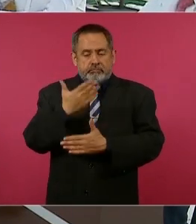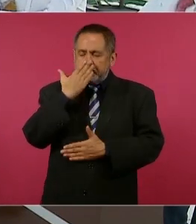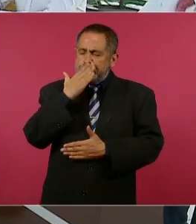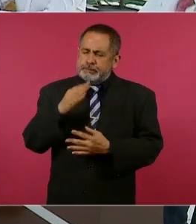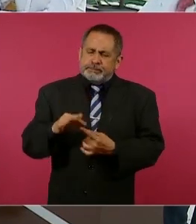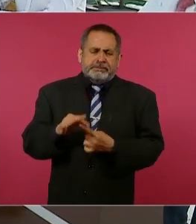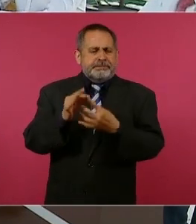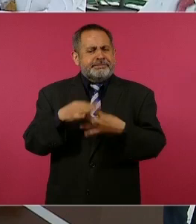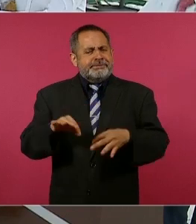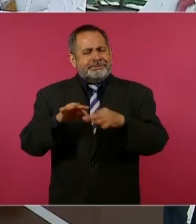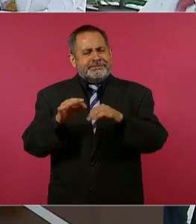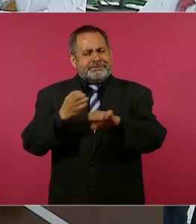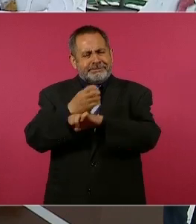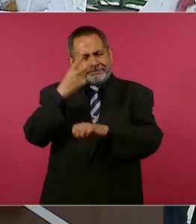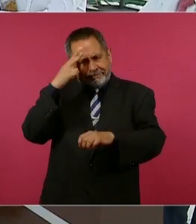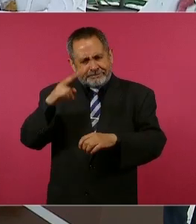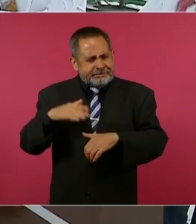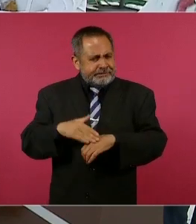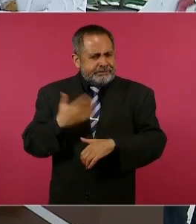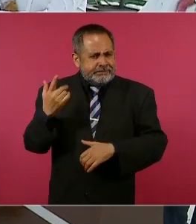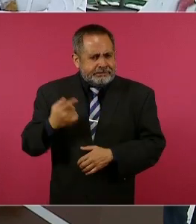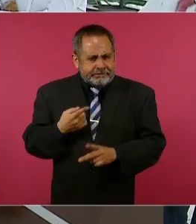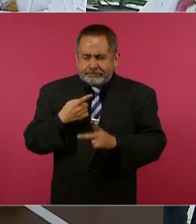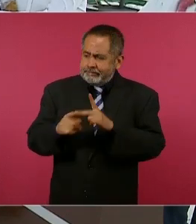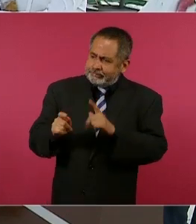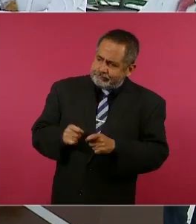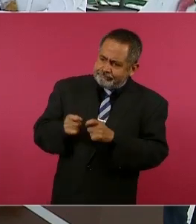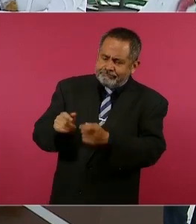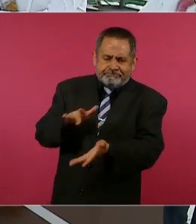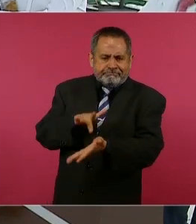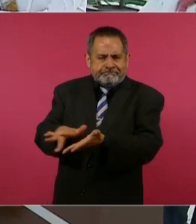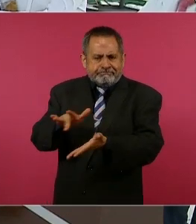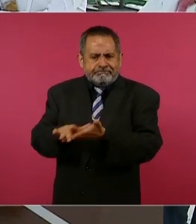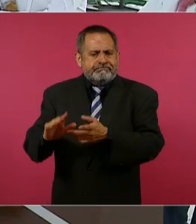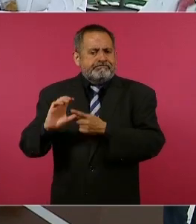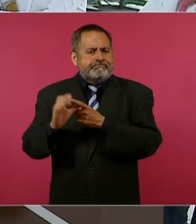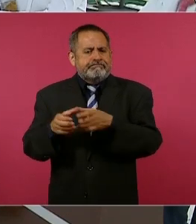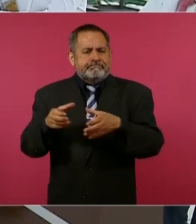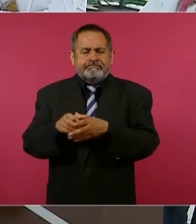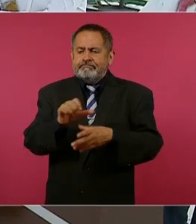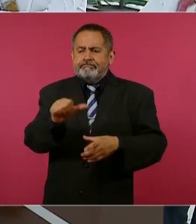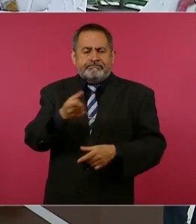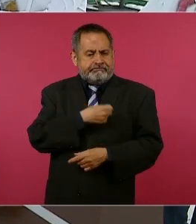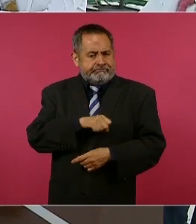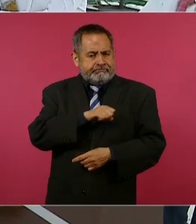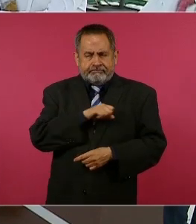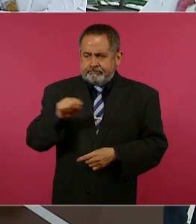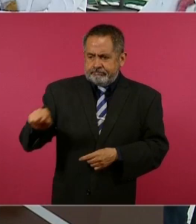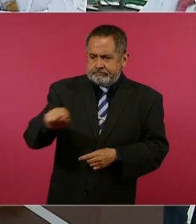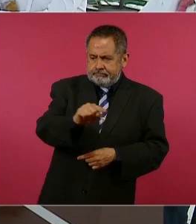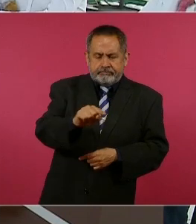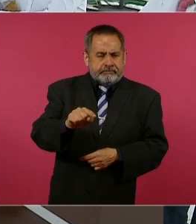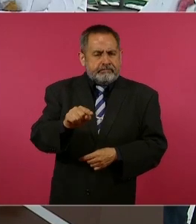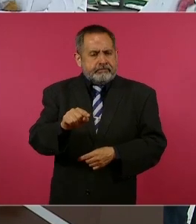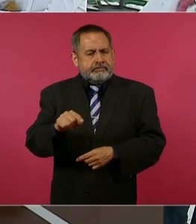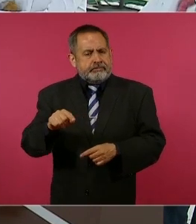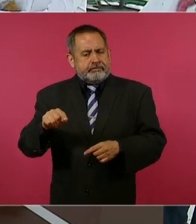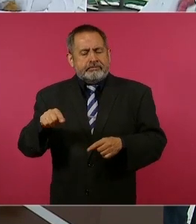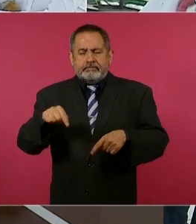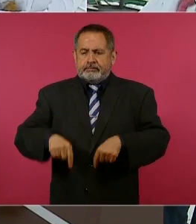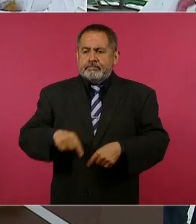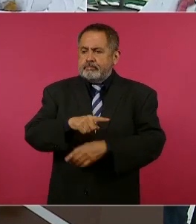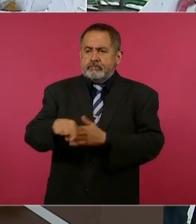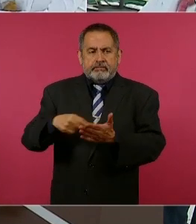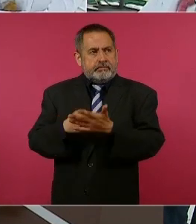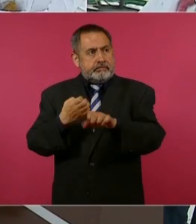de México, ya que iniciamos con la entrega de apoyos a comités de salud del programa de la clínica Es Nuestra en nuestra